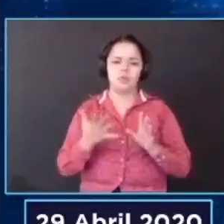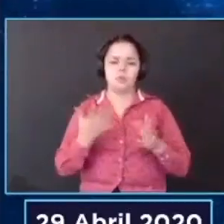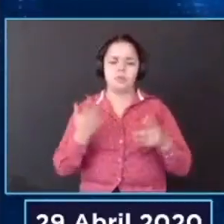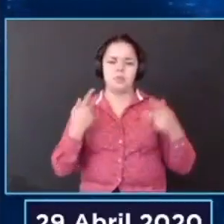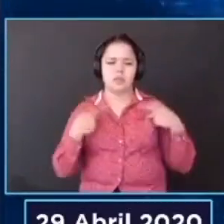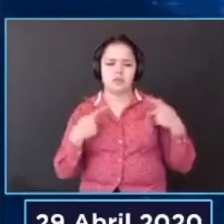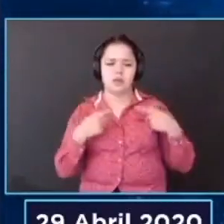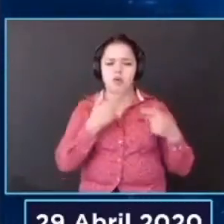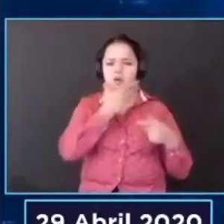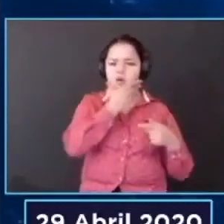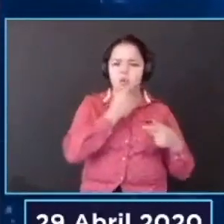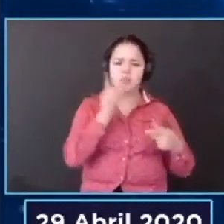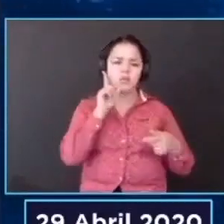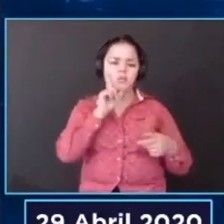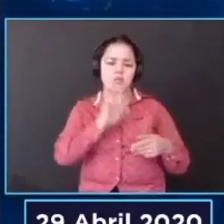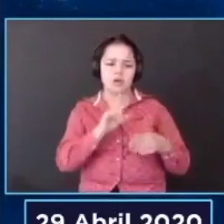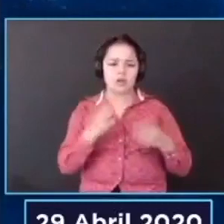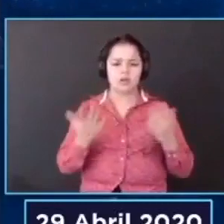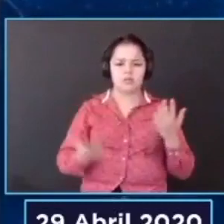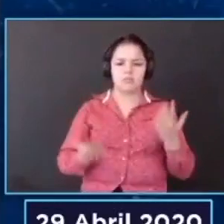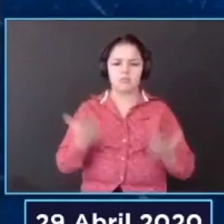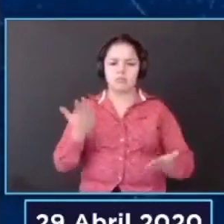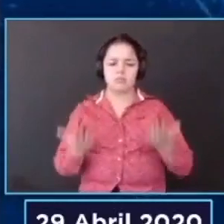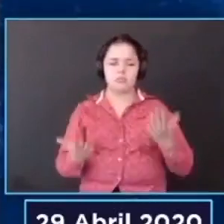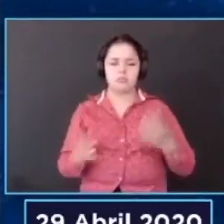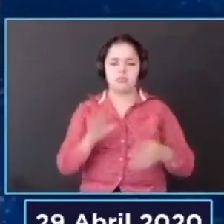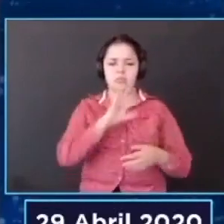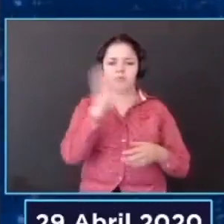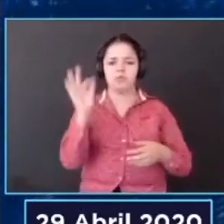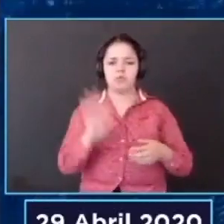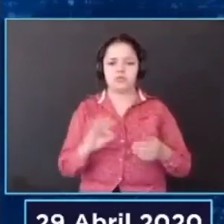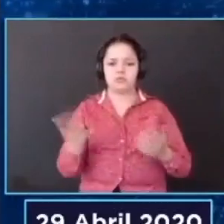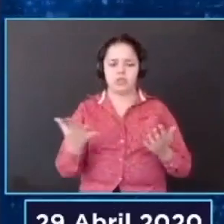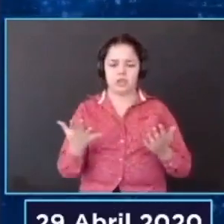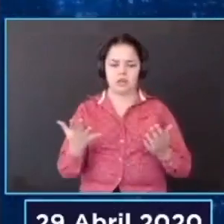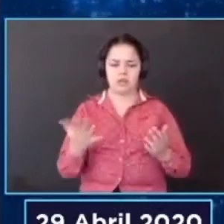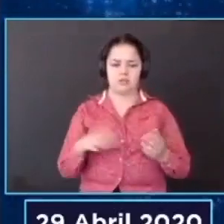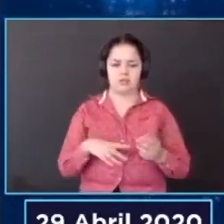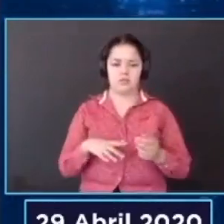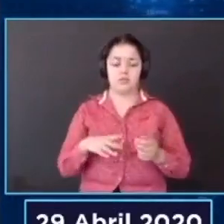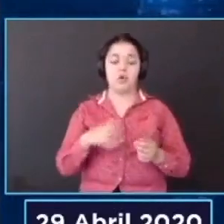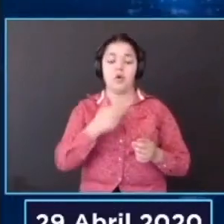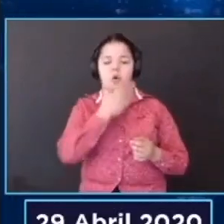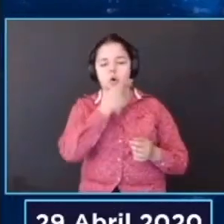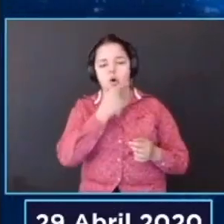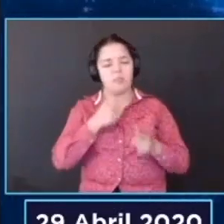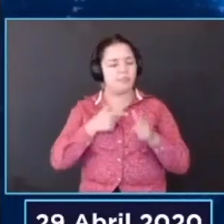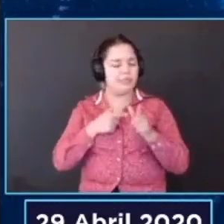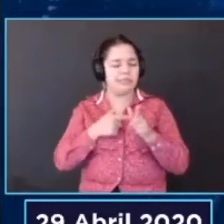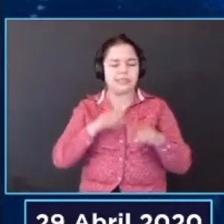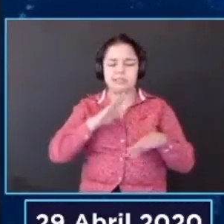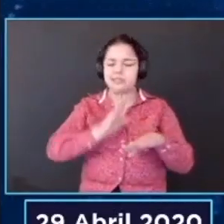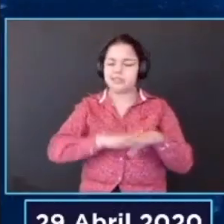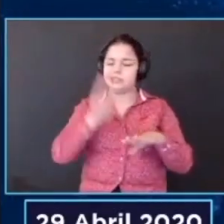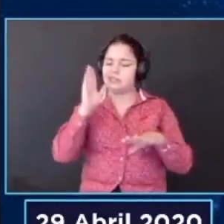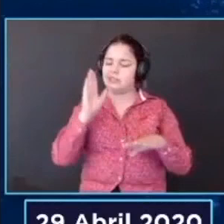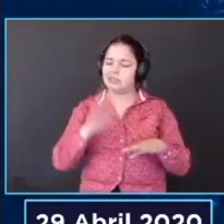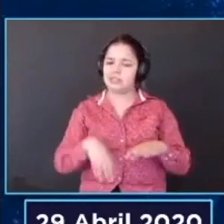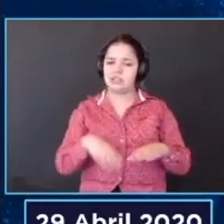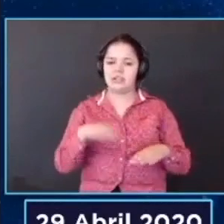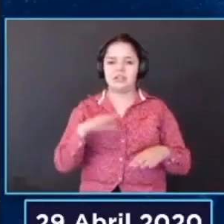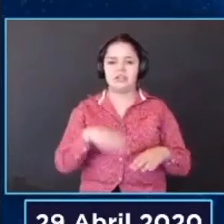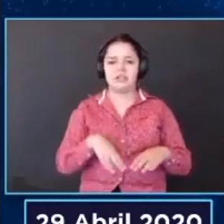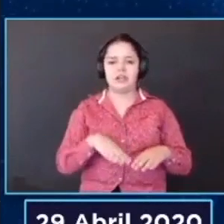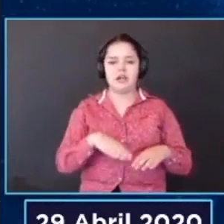posible conservar su vida. Por sexo, el sexo masculino 67%, a diferencia